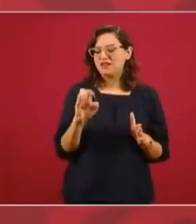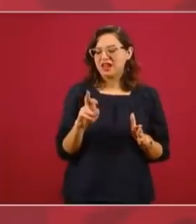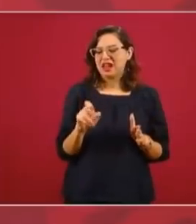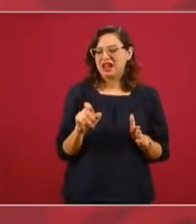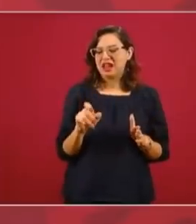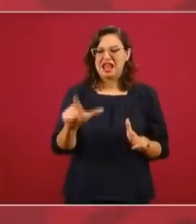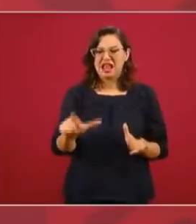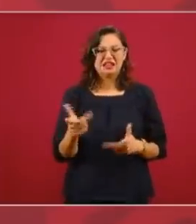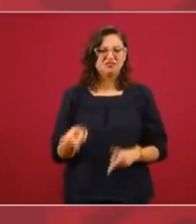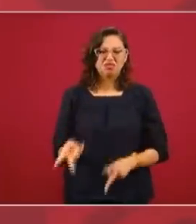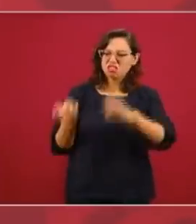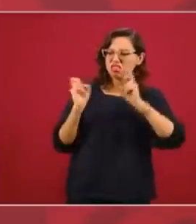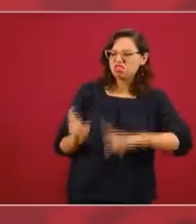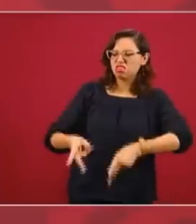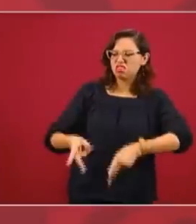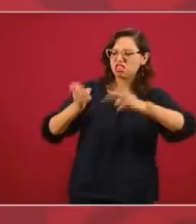corrompió